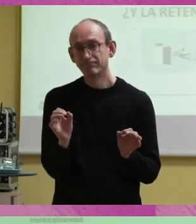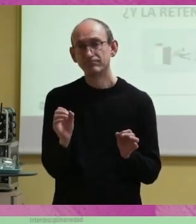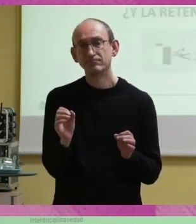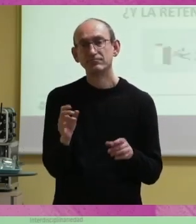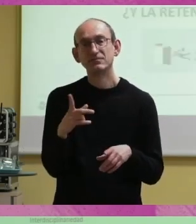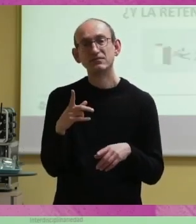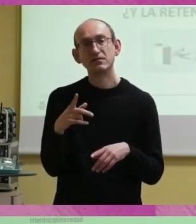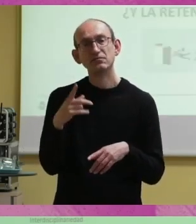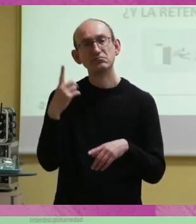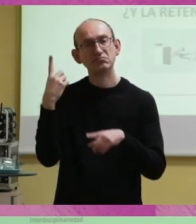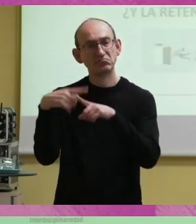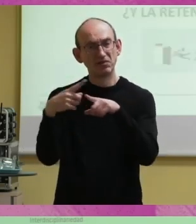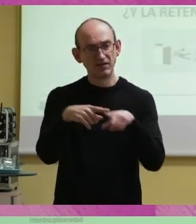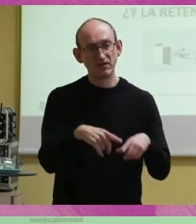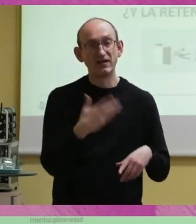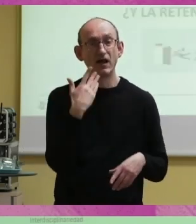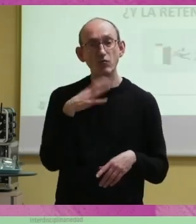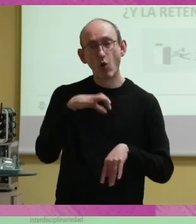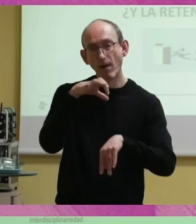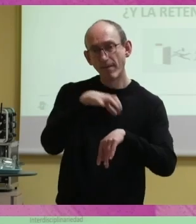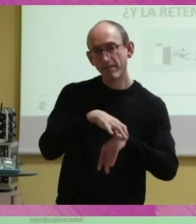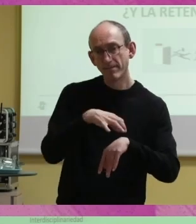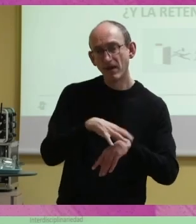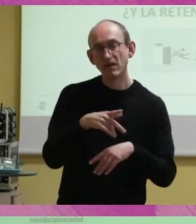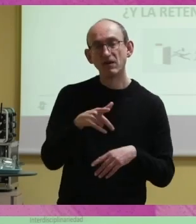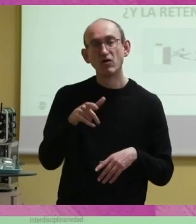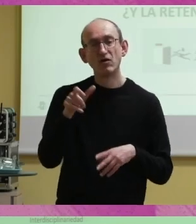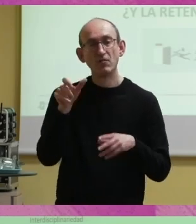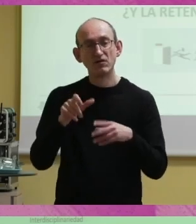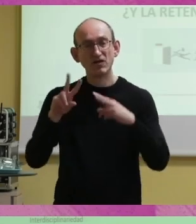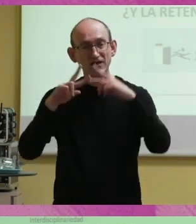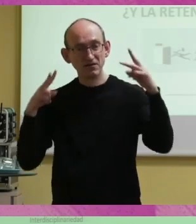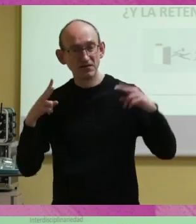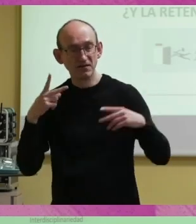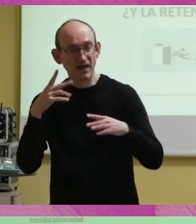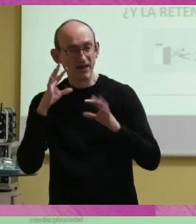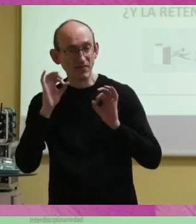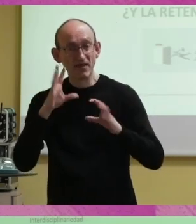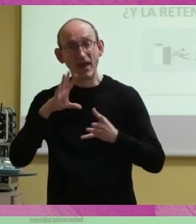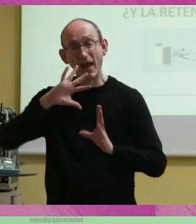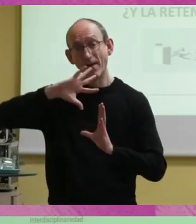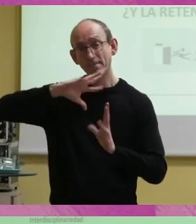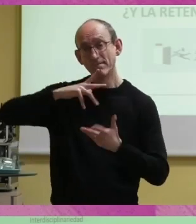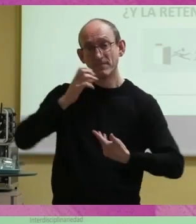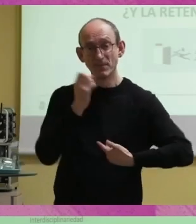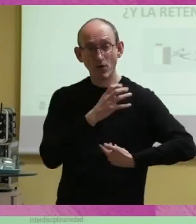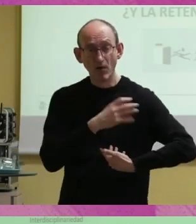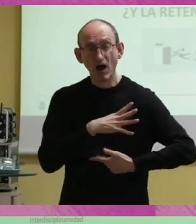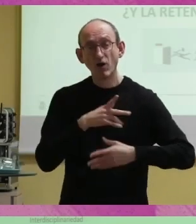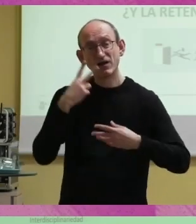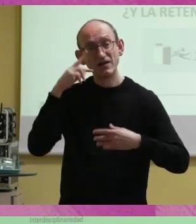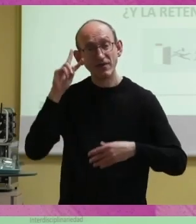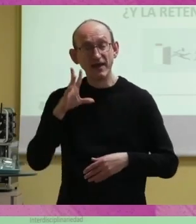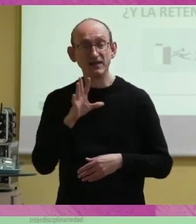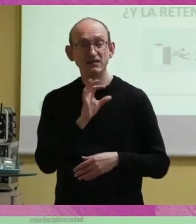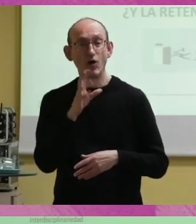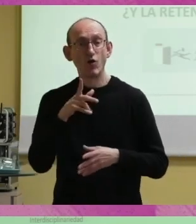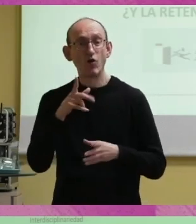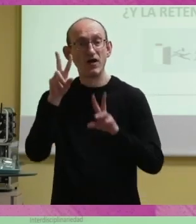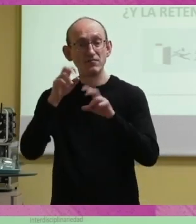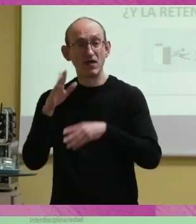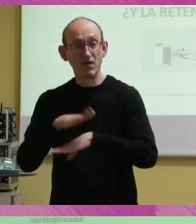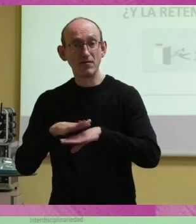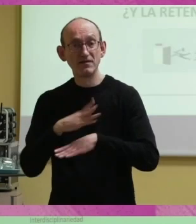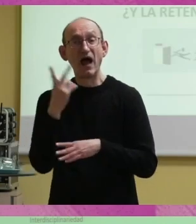interdisciplinar. Médicos, pero también facultativos, especialistas en genética, en bioquímica, en biobancos y también en investigación básica. Antes